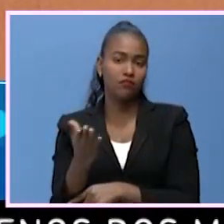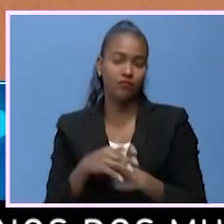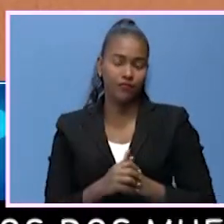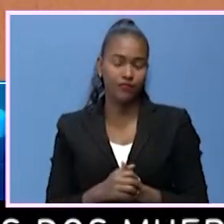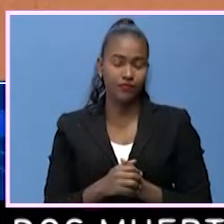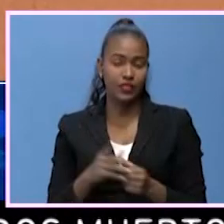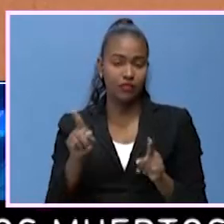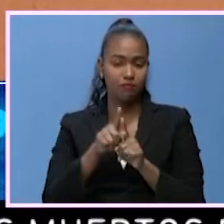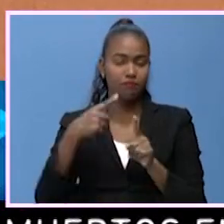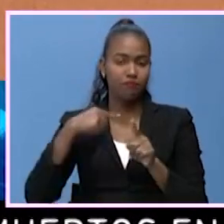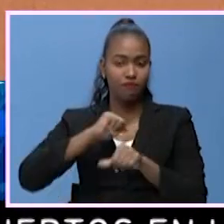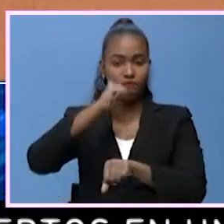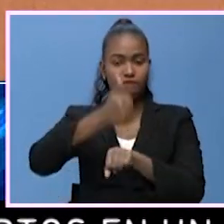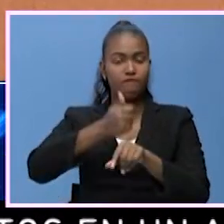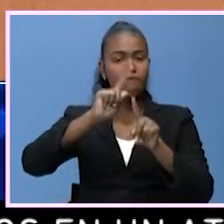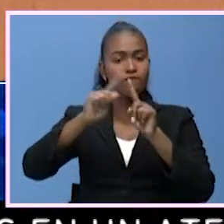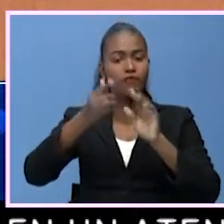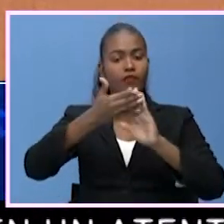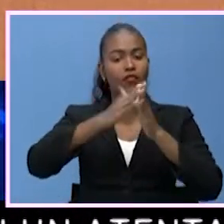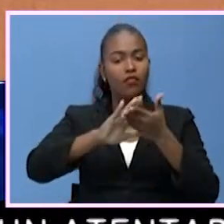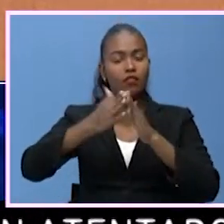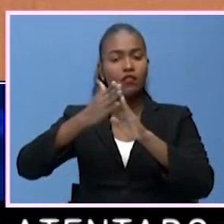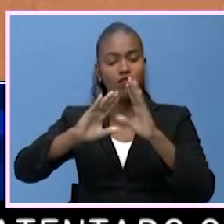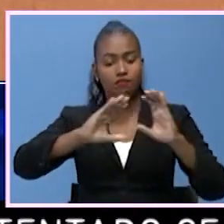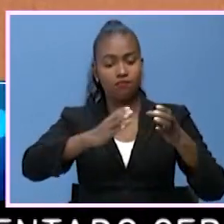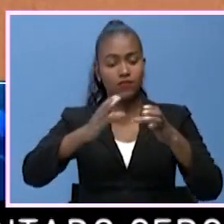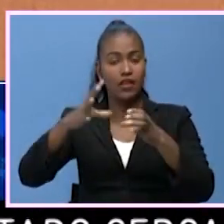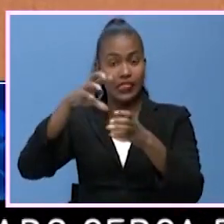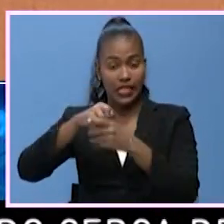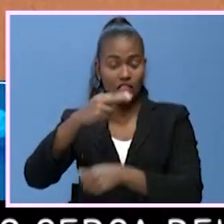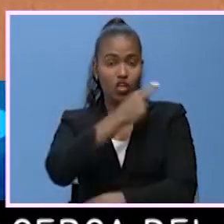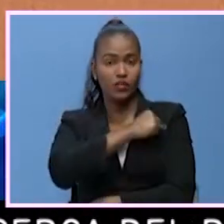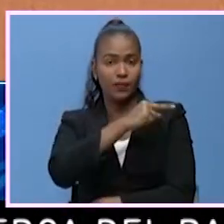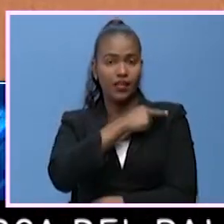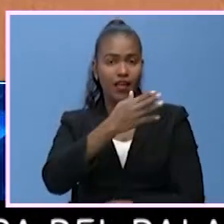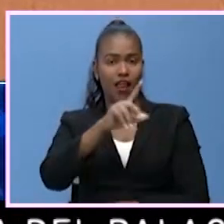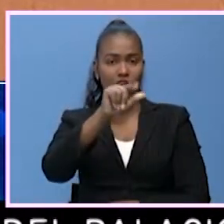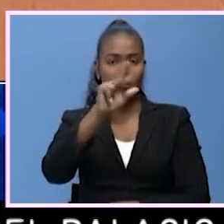También hemos habilitado varias áreas en el Hospital Rodolfo Lora